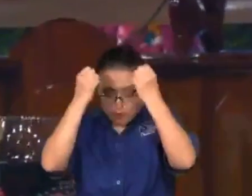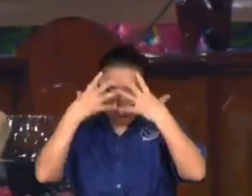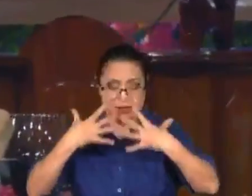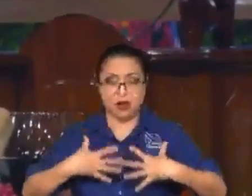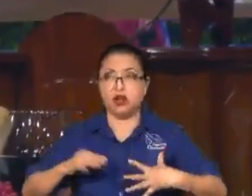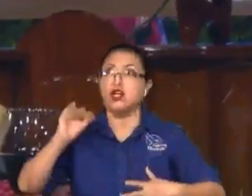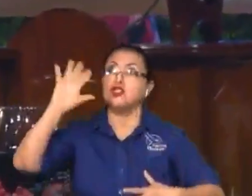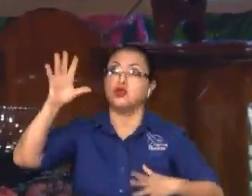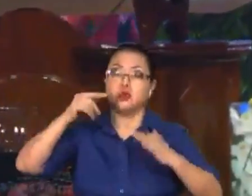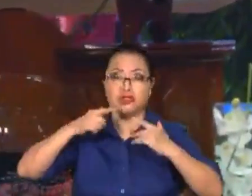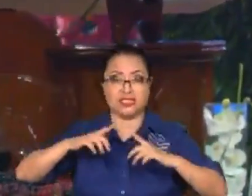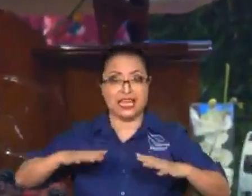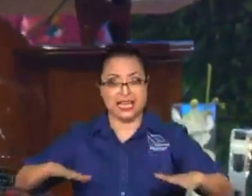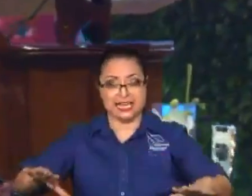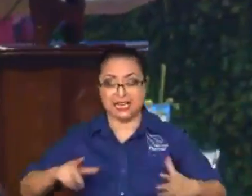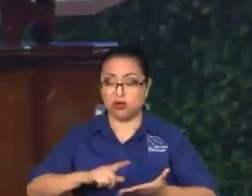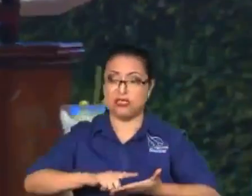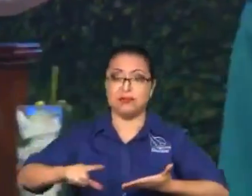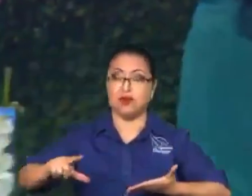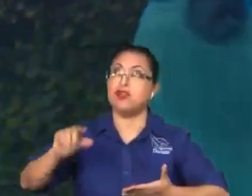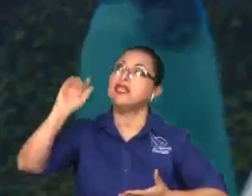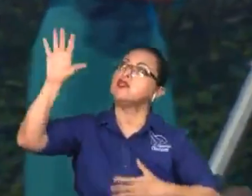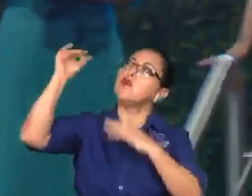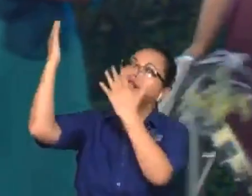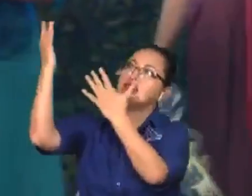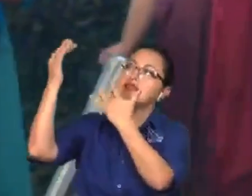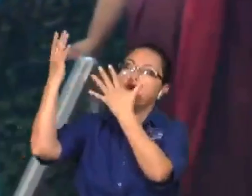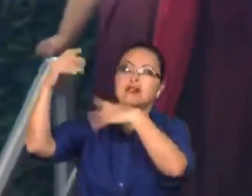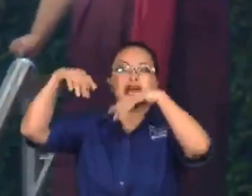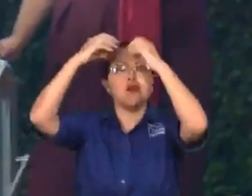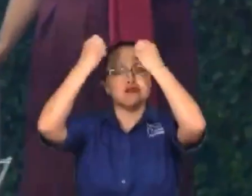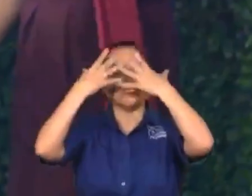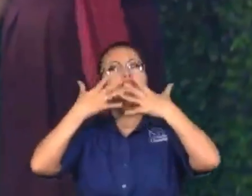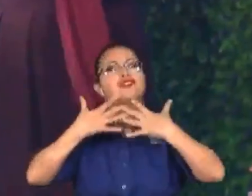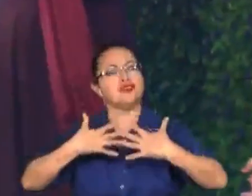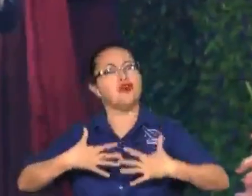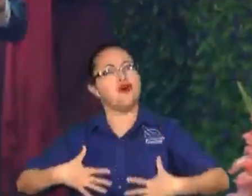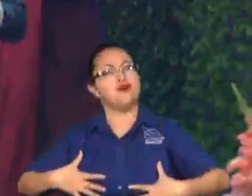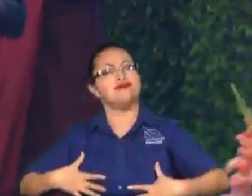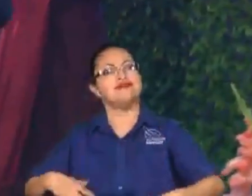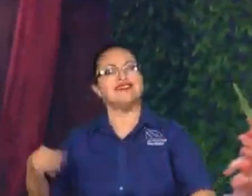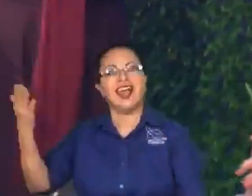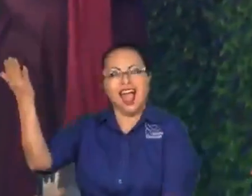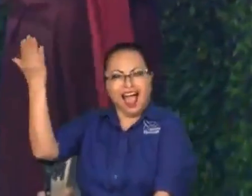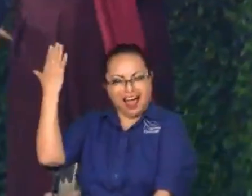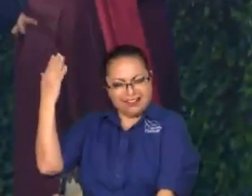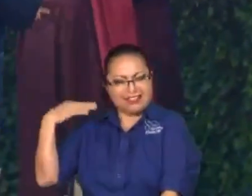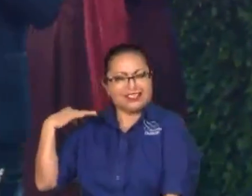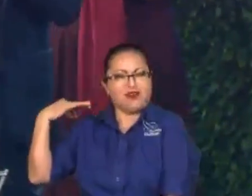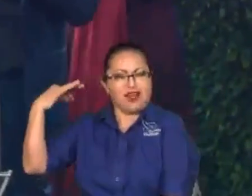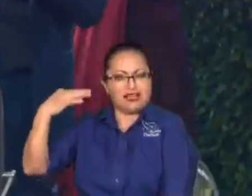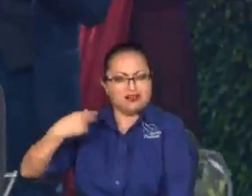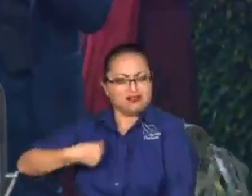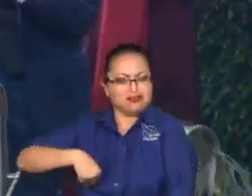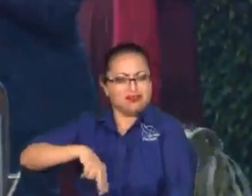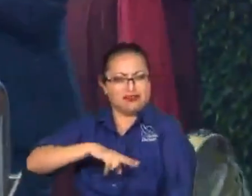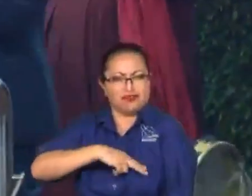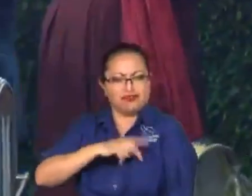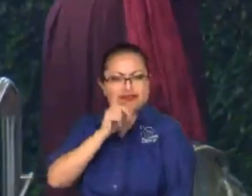Nos vistió de amor, su sangre nos limpió, de su misericordia nos vistió. Y cuando nos